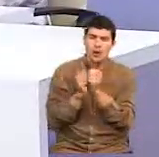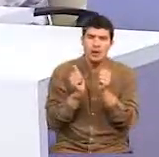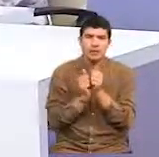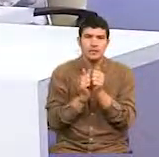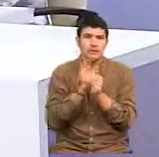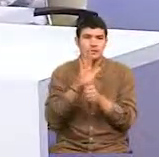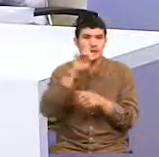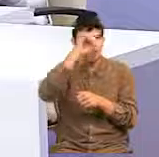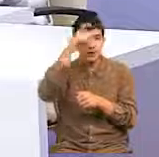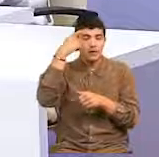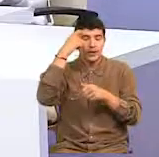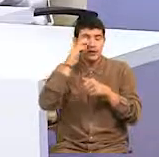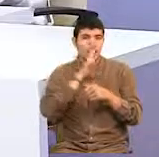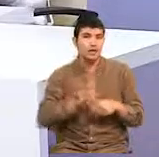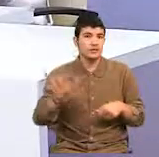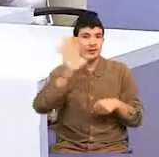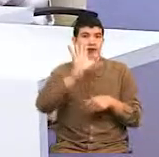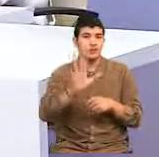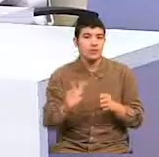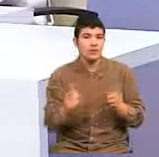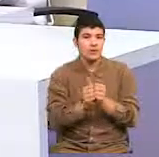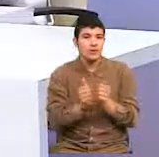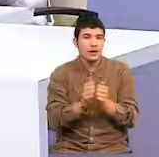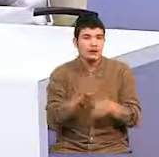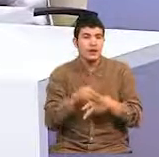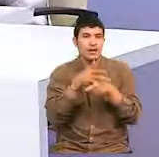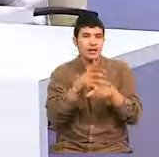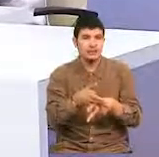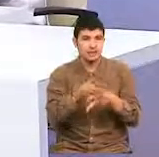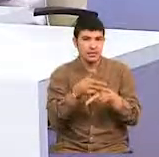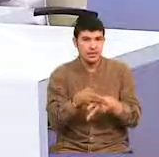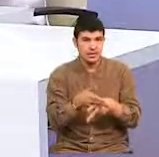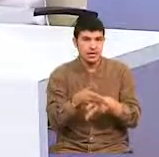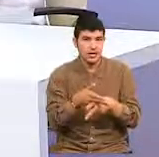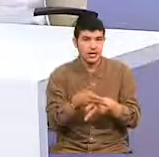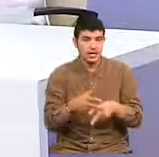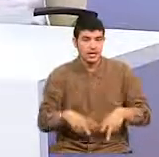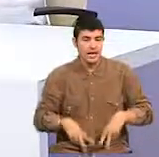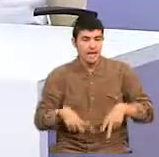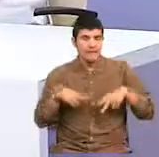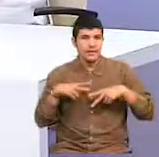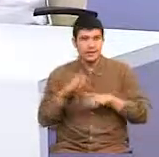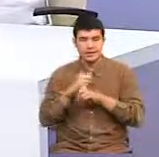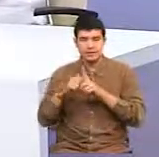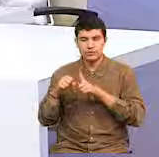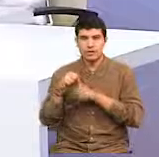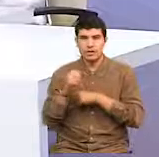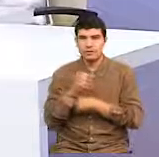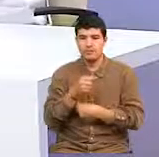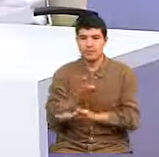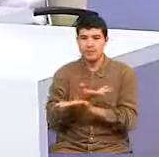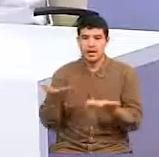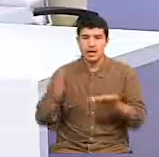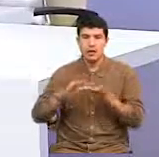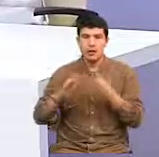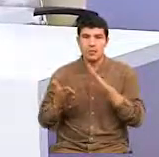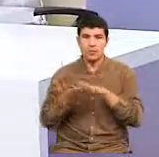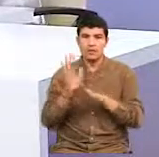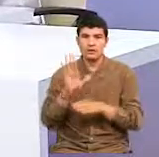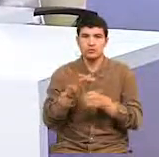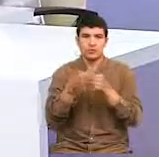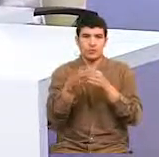son del Gobierno Nacional y que están acompañando la seguridad y la vida social que tienen muchas comunidades en sus